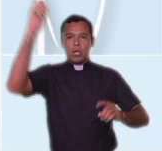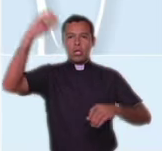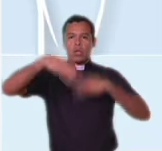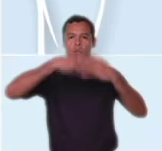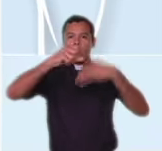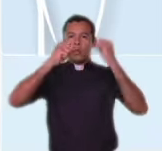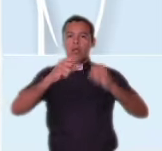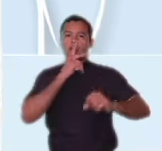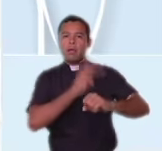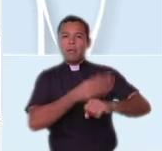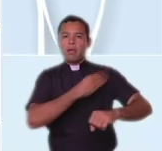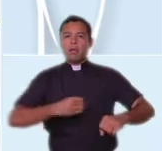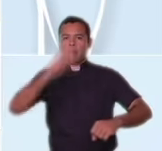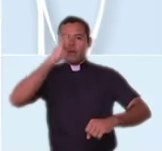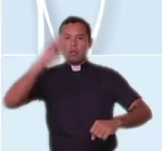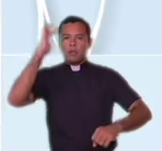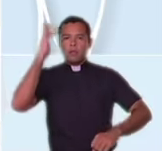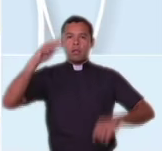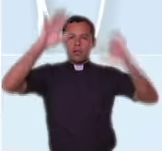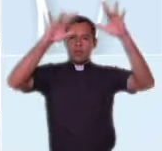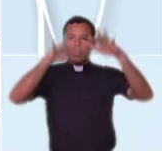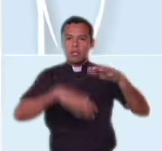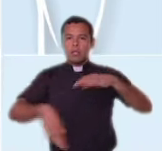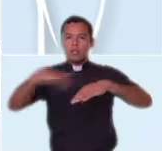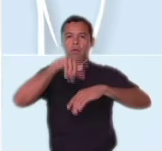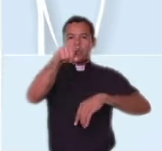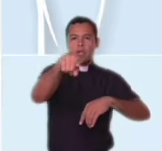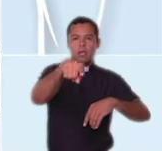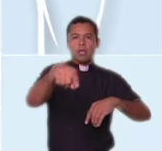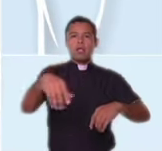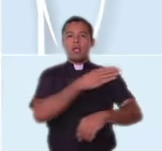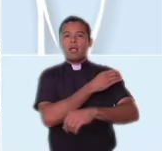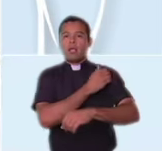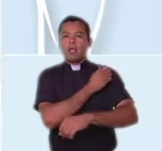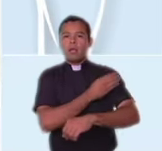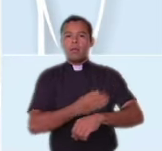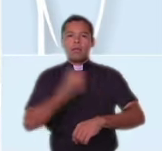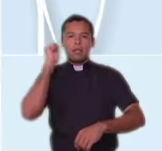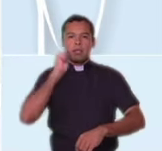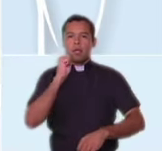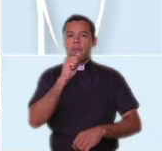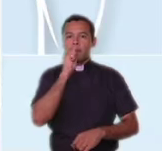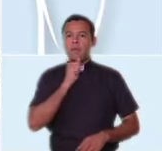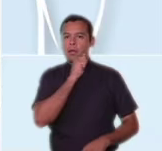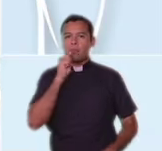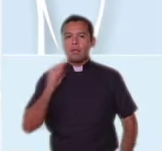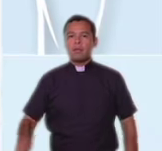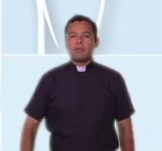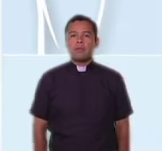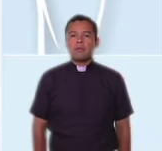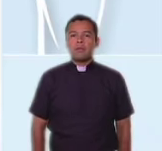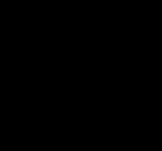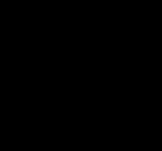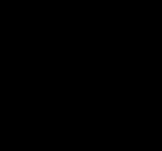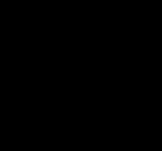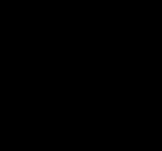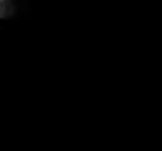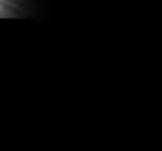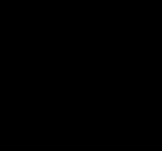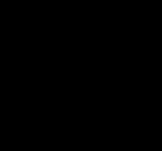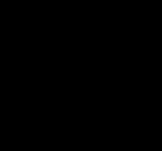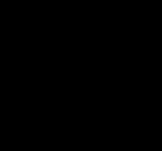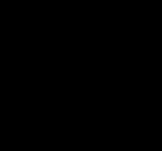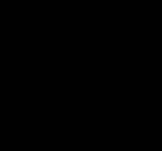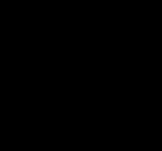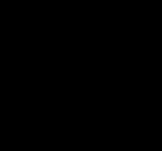Y la bendición de Dios Todopoderoso, Padre, Hijo y Espíritu Santo, descienda sobre sí y permanezca para siempre. Amén.